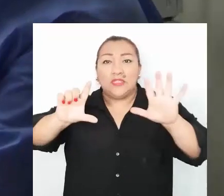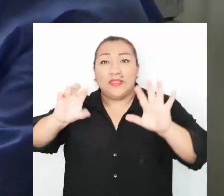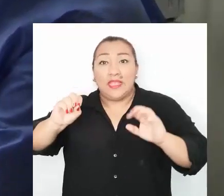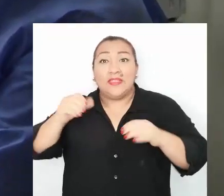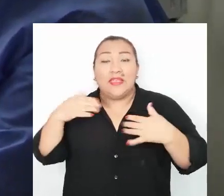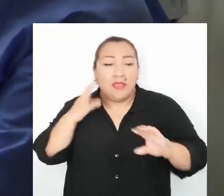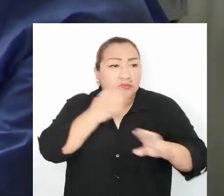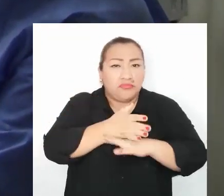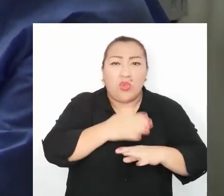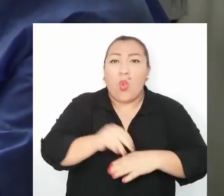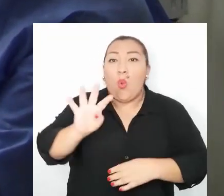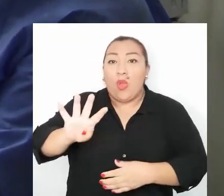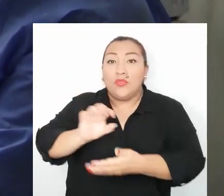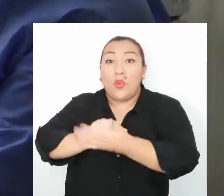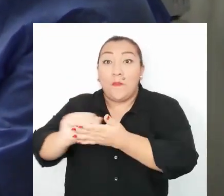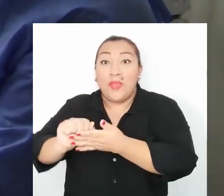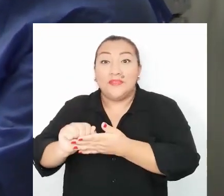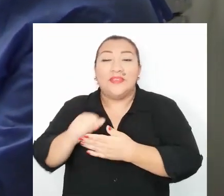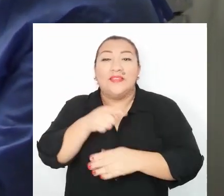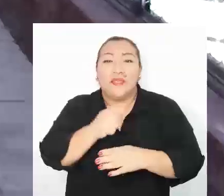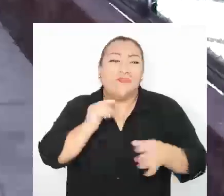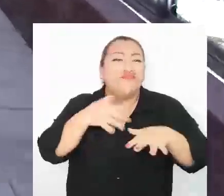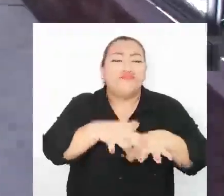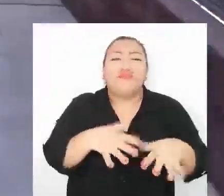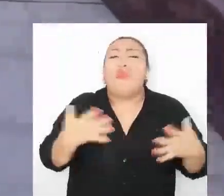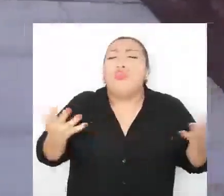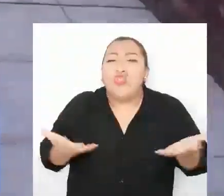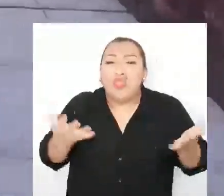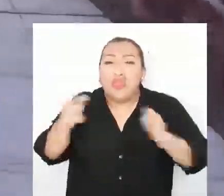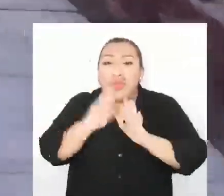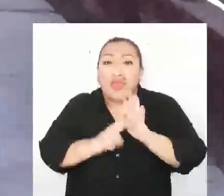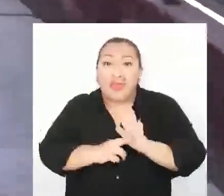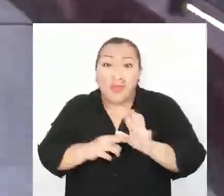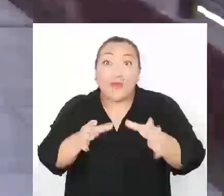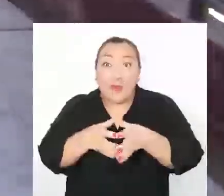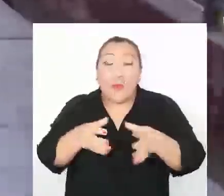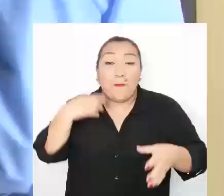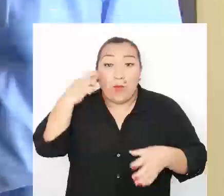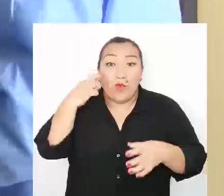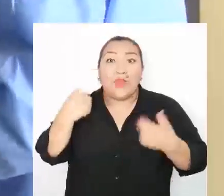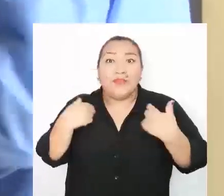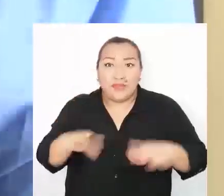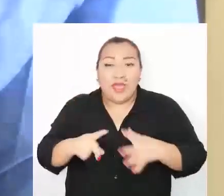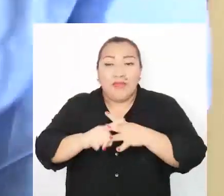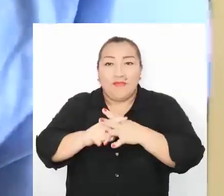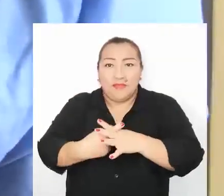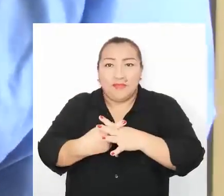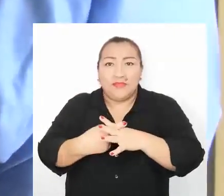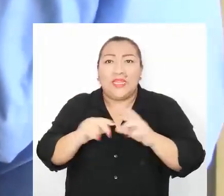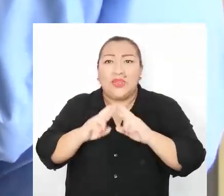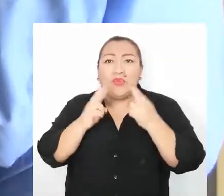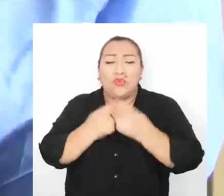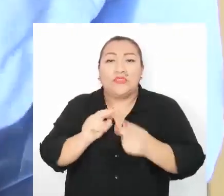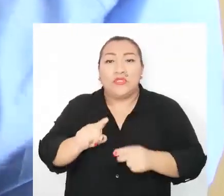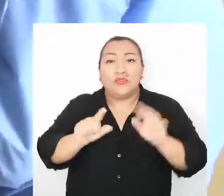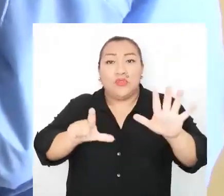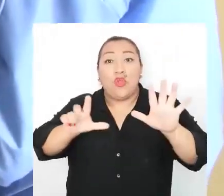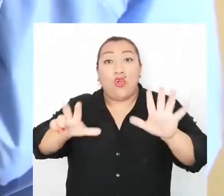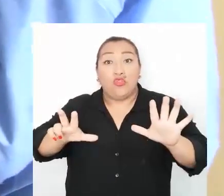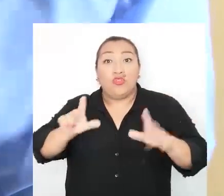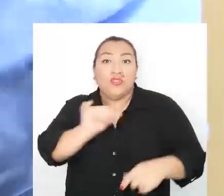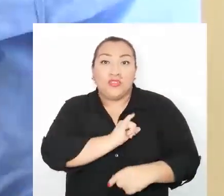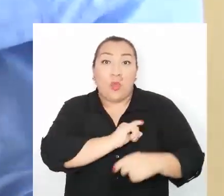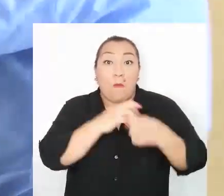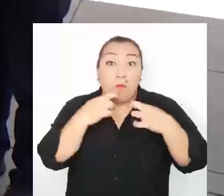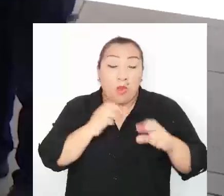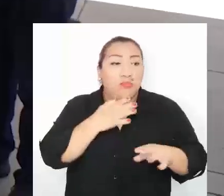más de 570 intervenciones durante los 4 meses que duró el megaoperativo de control en la región. Ejecutamos servicios de control